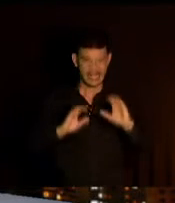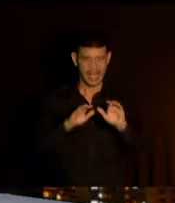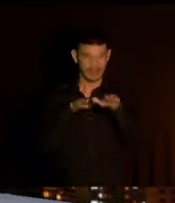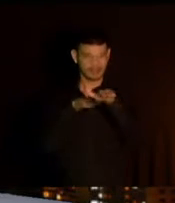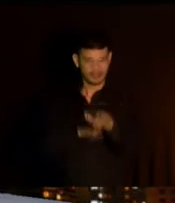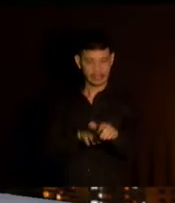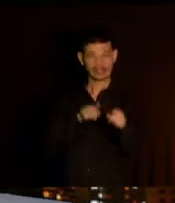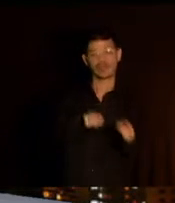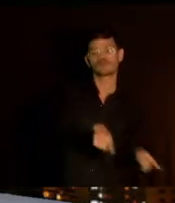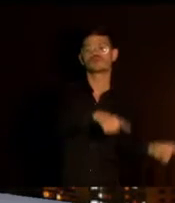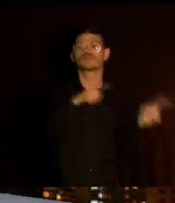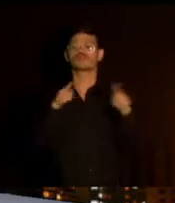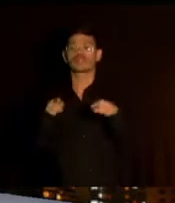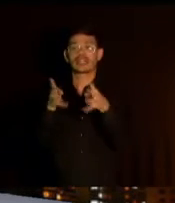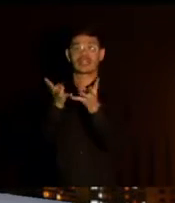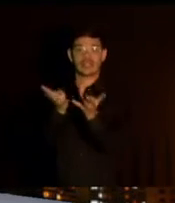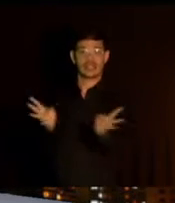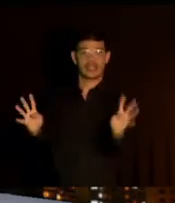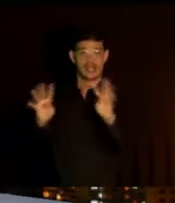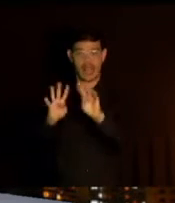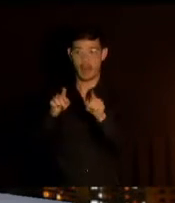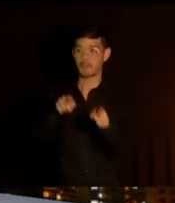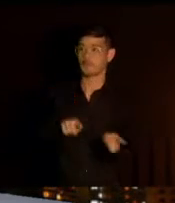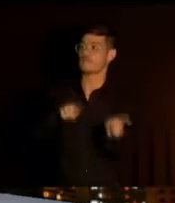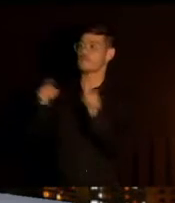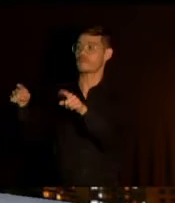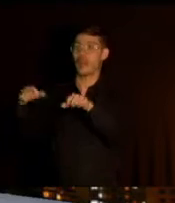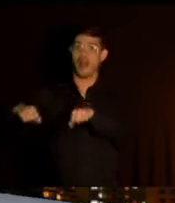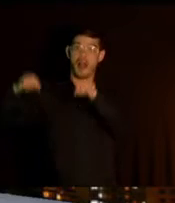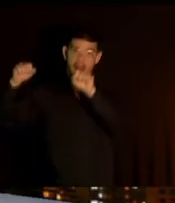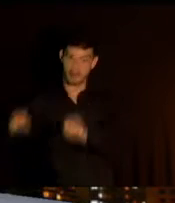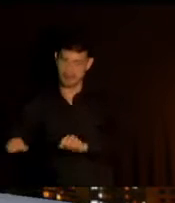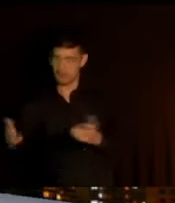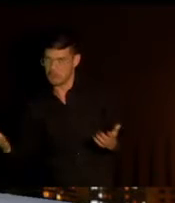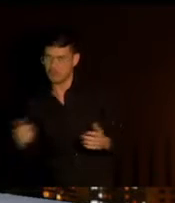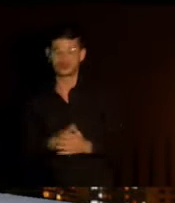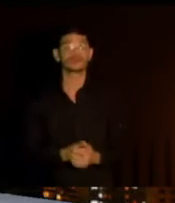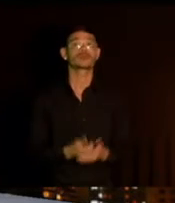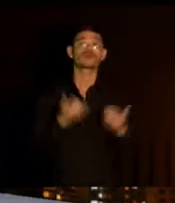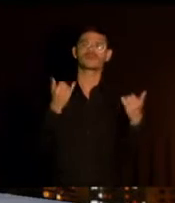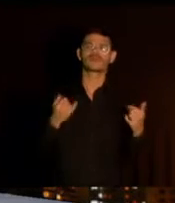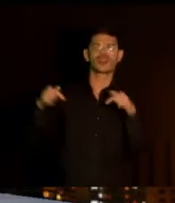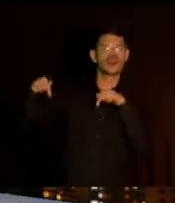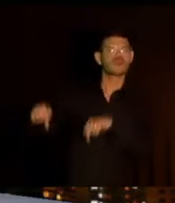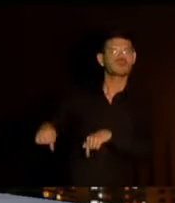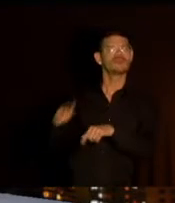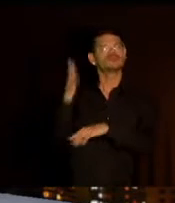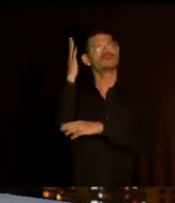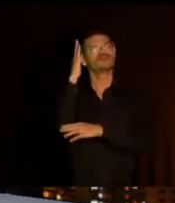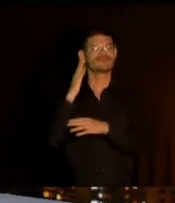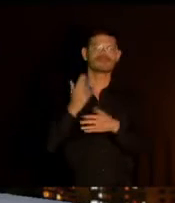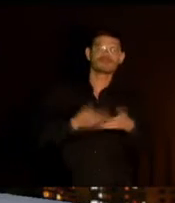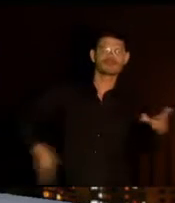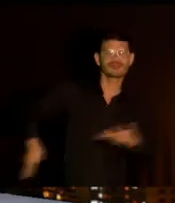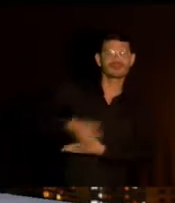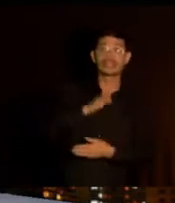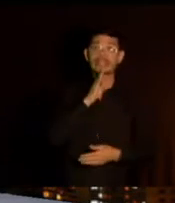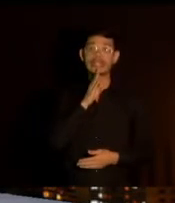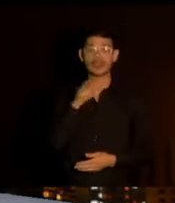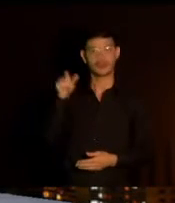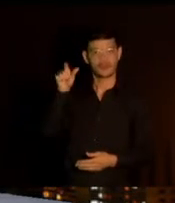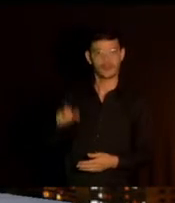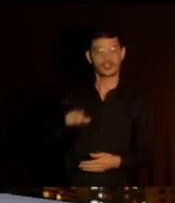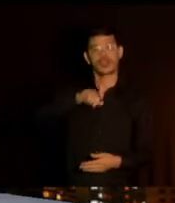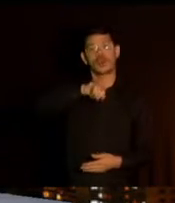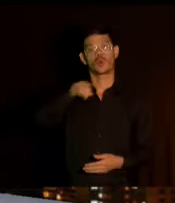Senado, plenaria del Senado, para así ser aprobada. Nos acompañan en esta transmisión Juan Pablo Salazar, miembro del Comité Ejecutivo